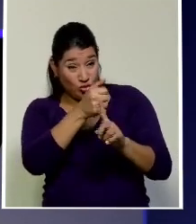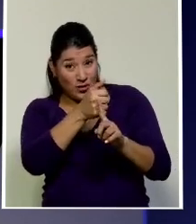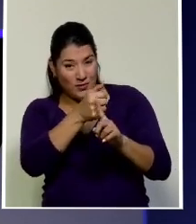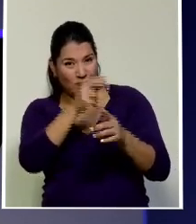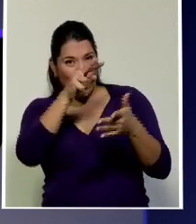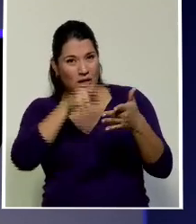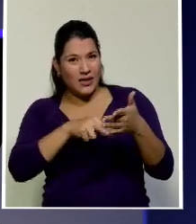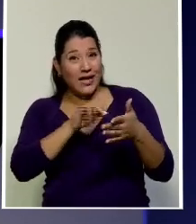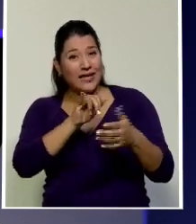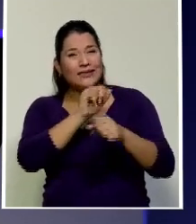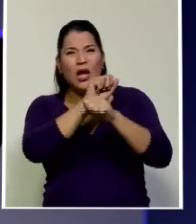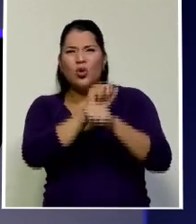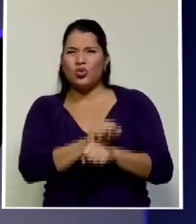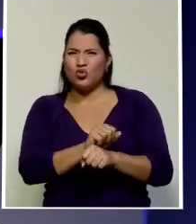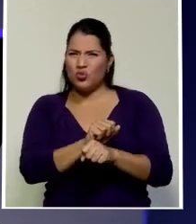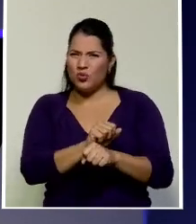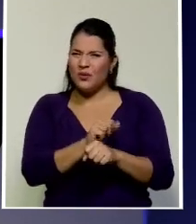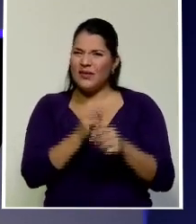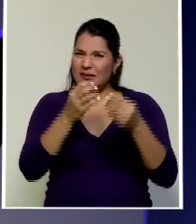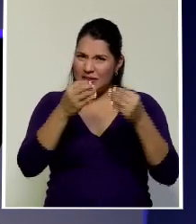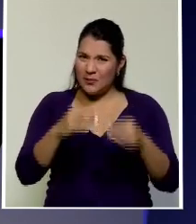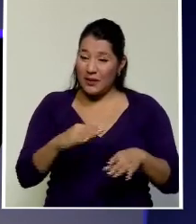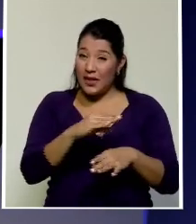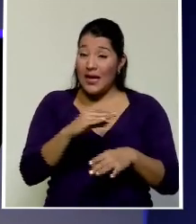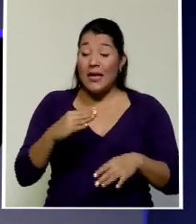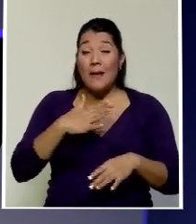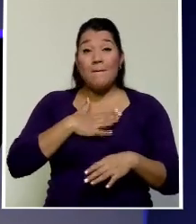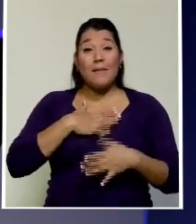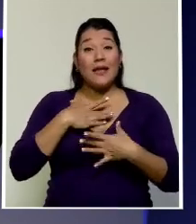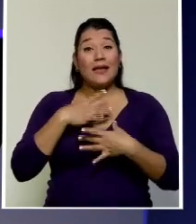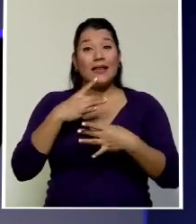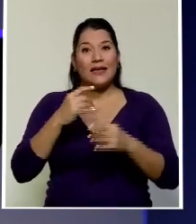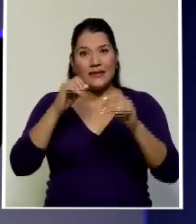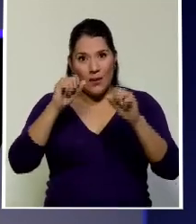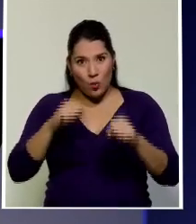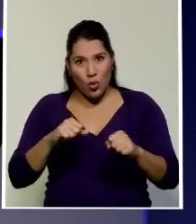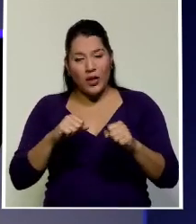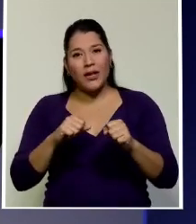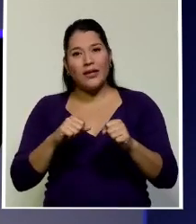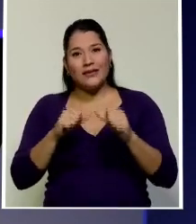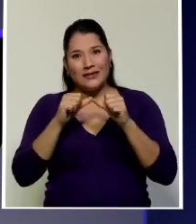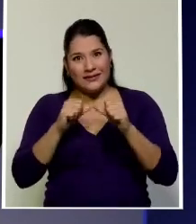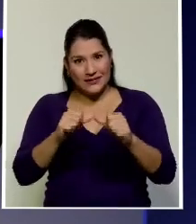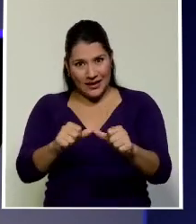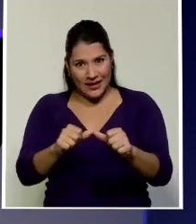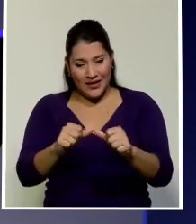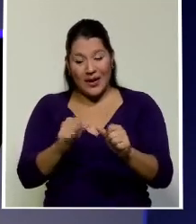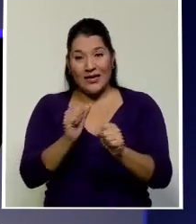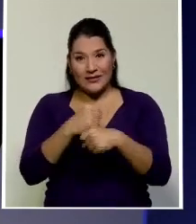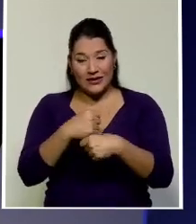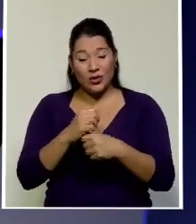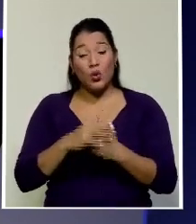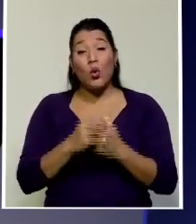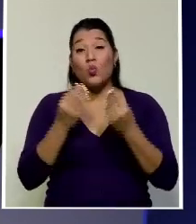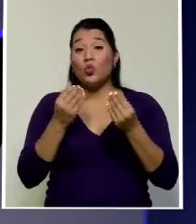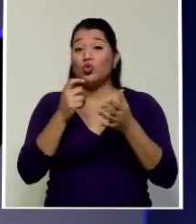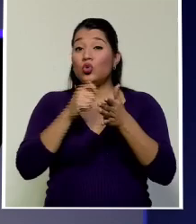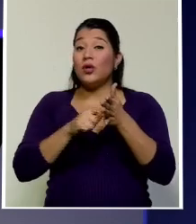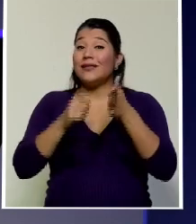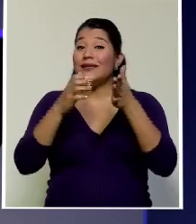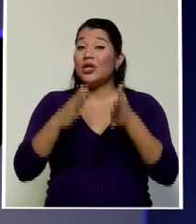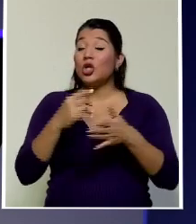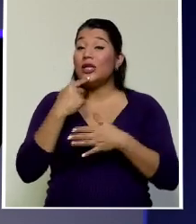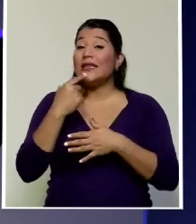costumbre que se ha perdido. Claro. y que a mí me interesa retomar. Muchos escritores dicen